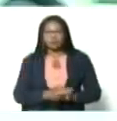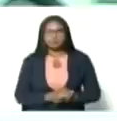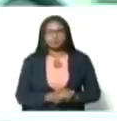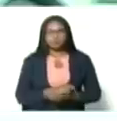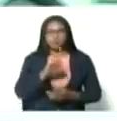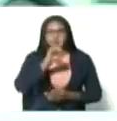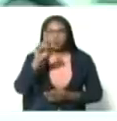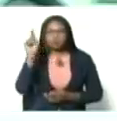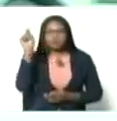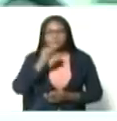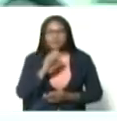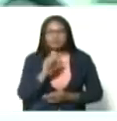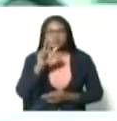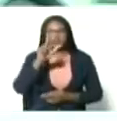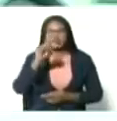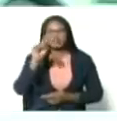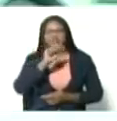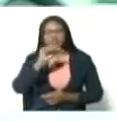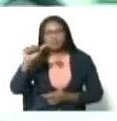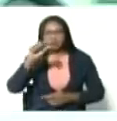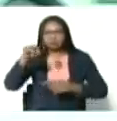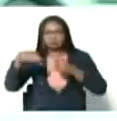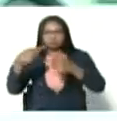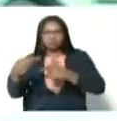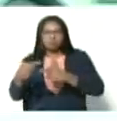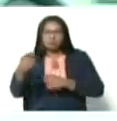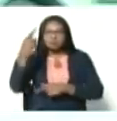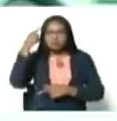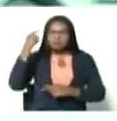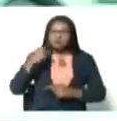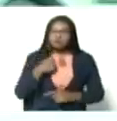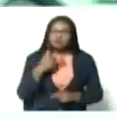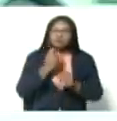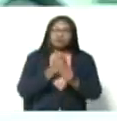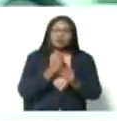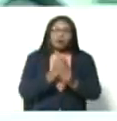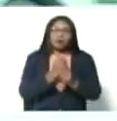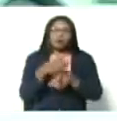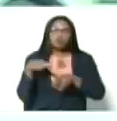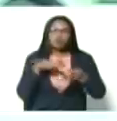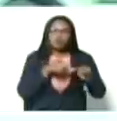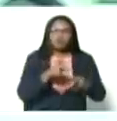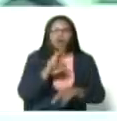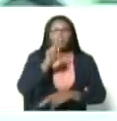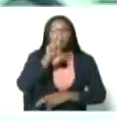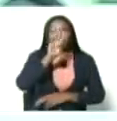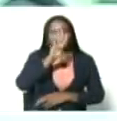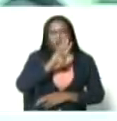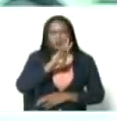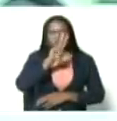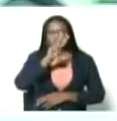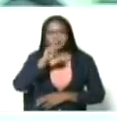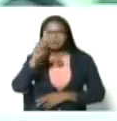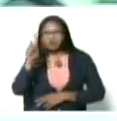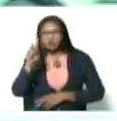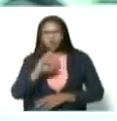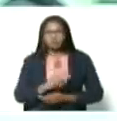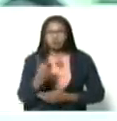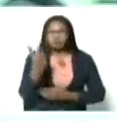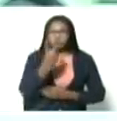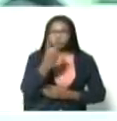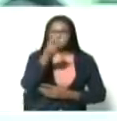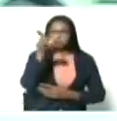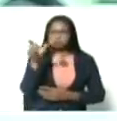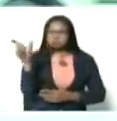11 meses, 3 semanas después. Ese día yo trabajé en la ruta 421, éramos dos